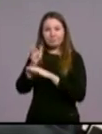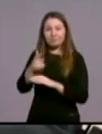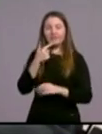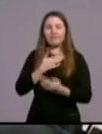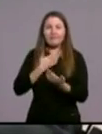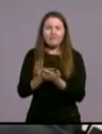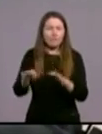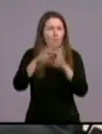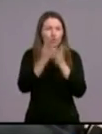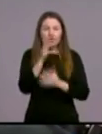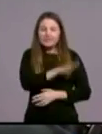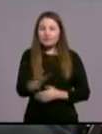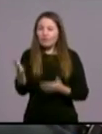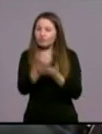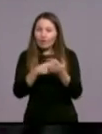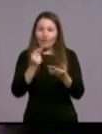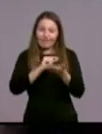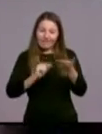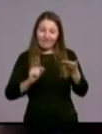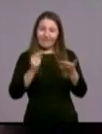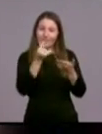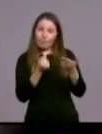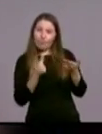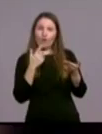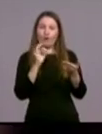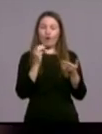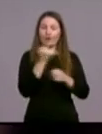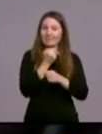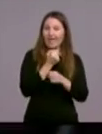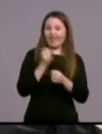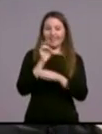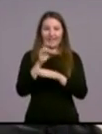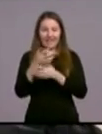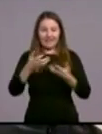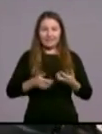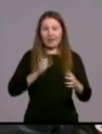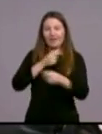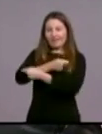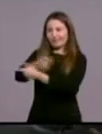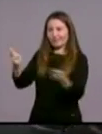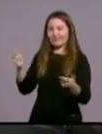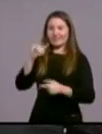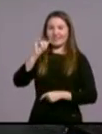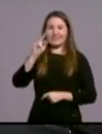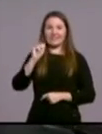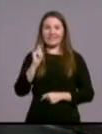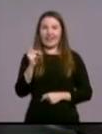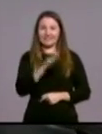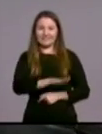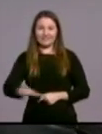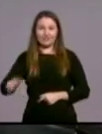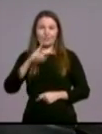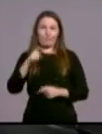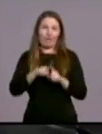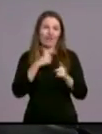escriban cartas o dibujen tarjetas para los niños de irak y así de esa manera a hacérselas llegar como signo de amor y agradecimiento por todo